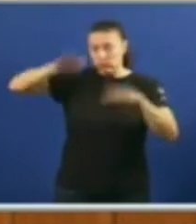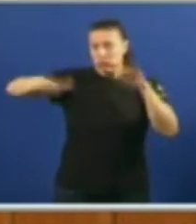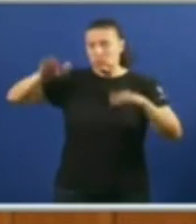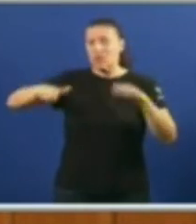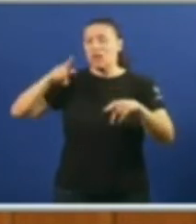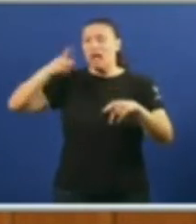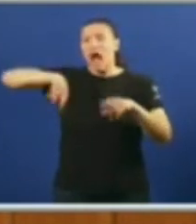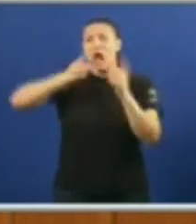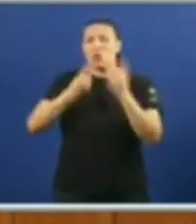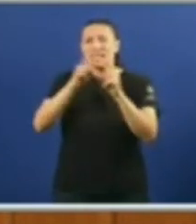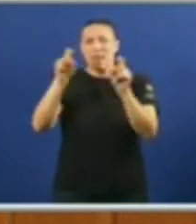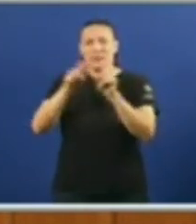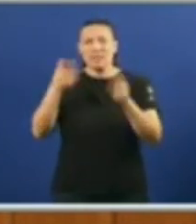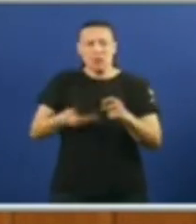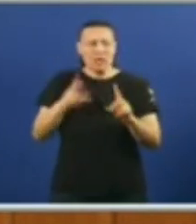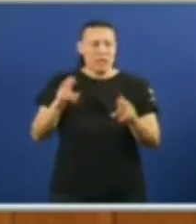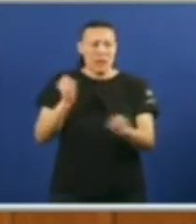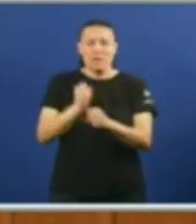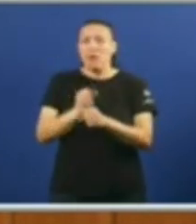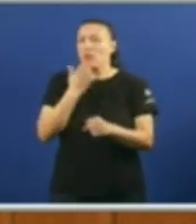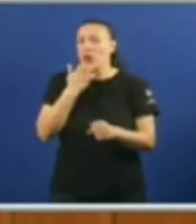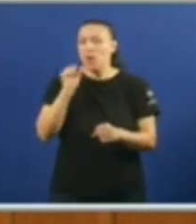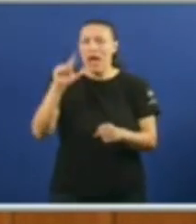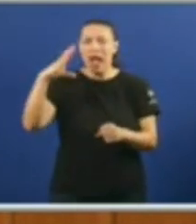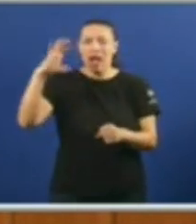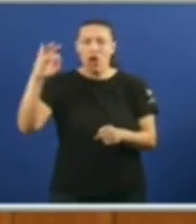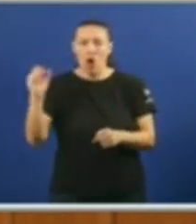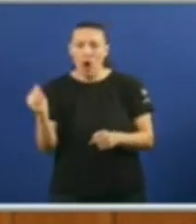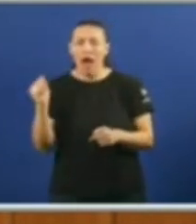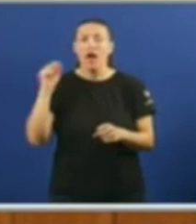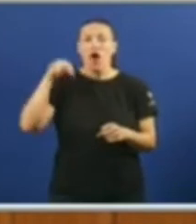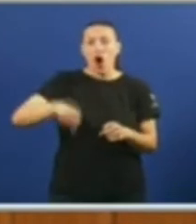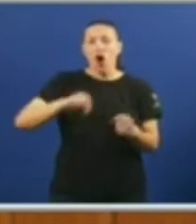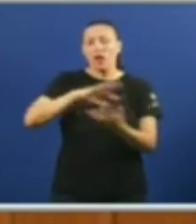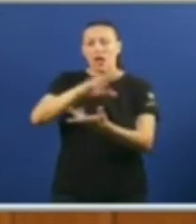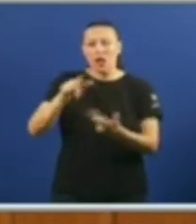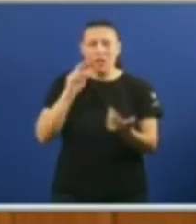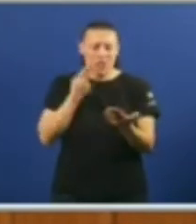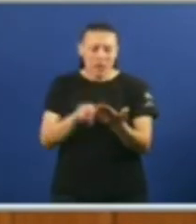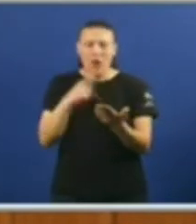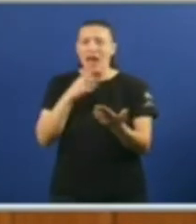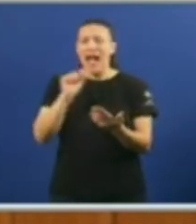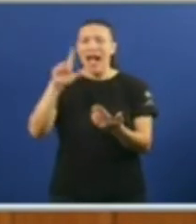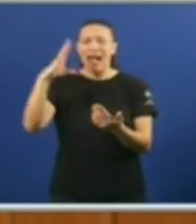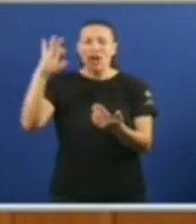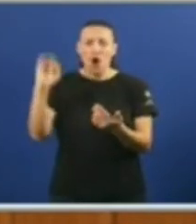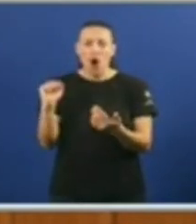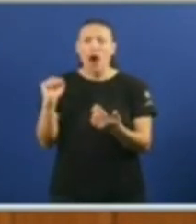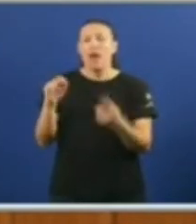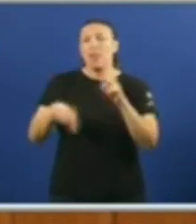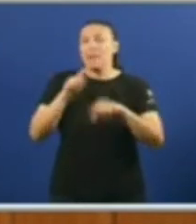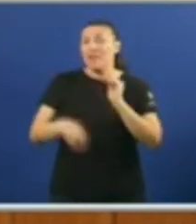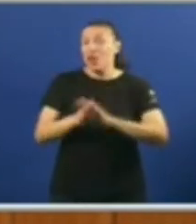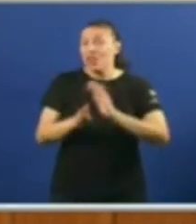moi importante do emprego, como pode ser a Alcoa, onde hoxe de novo temos titulares. A Alcoa xógase a súa viabilidade